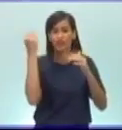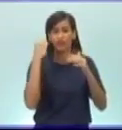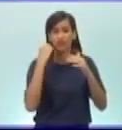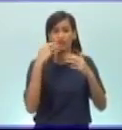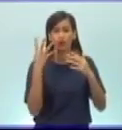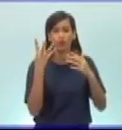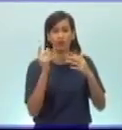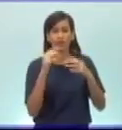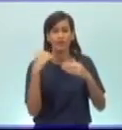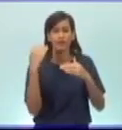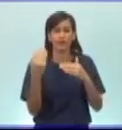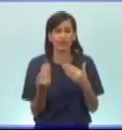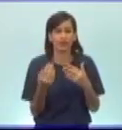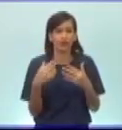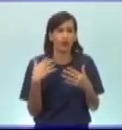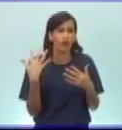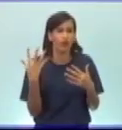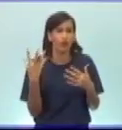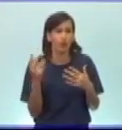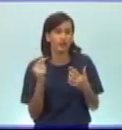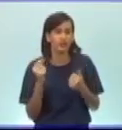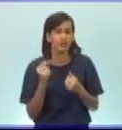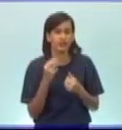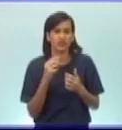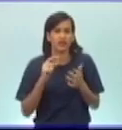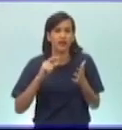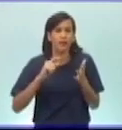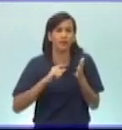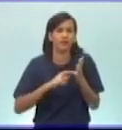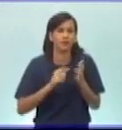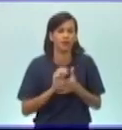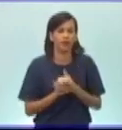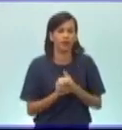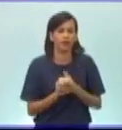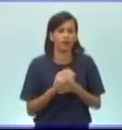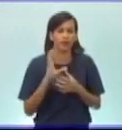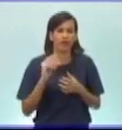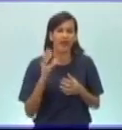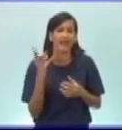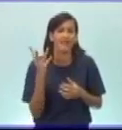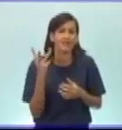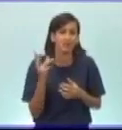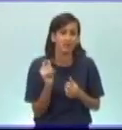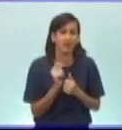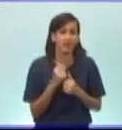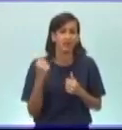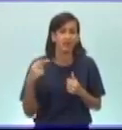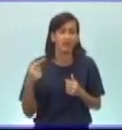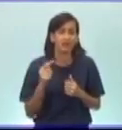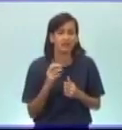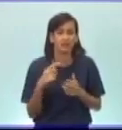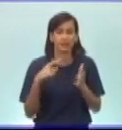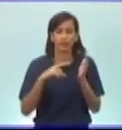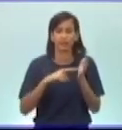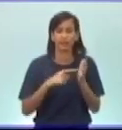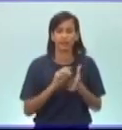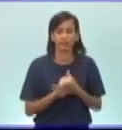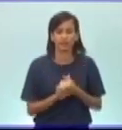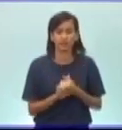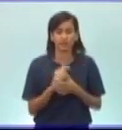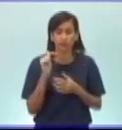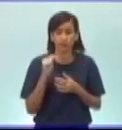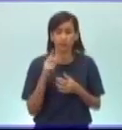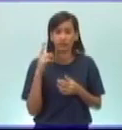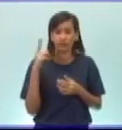2, que generalmente nos escribe de manera más pequeña. Y este exponente lo que nos está indicando